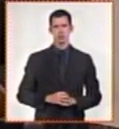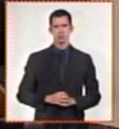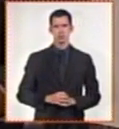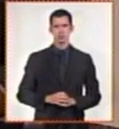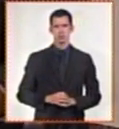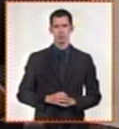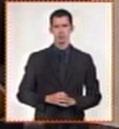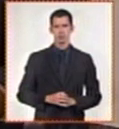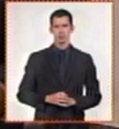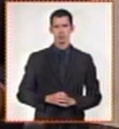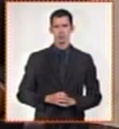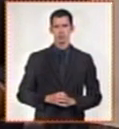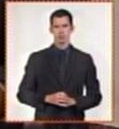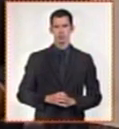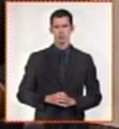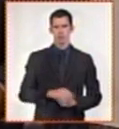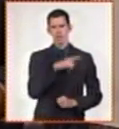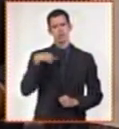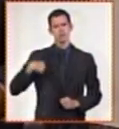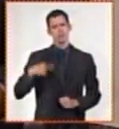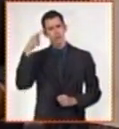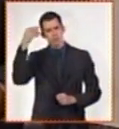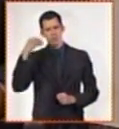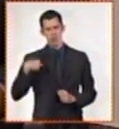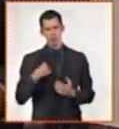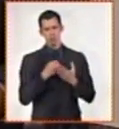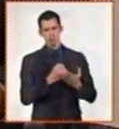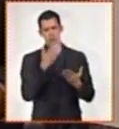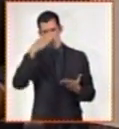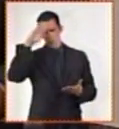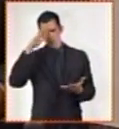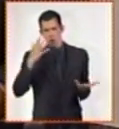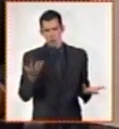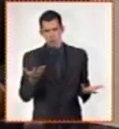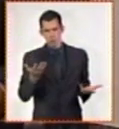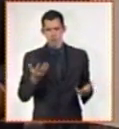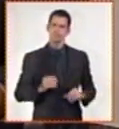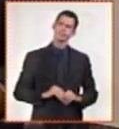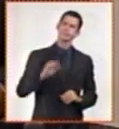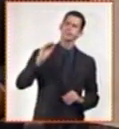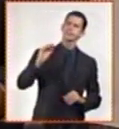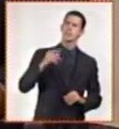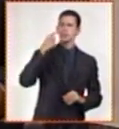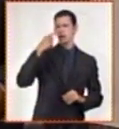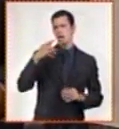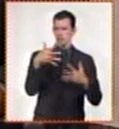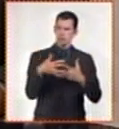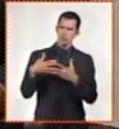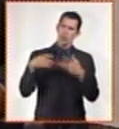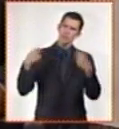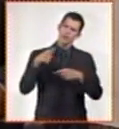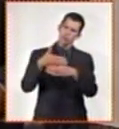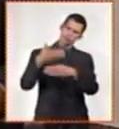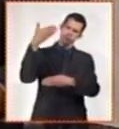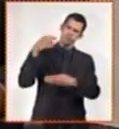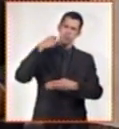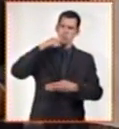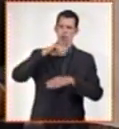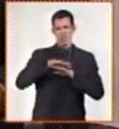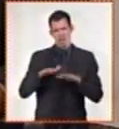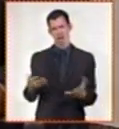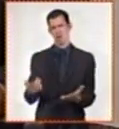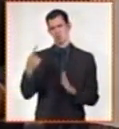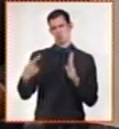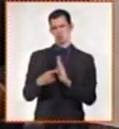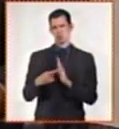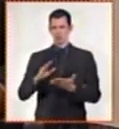Estados Unidos debe levantar de manera inmediata y completa el bloqueo a la isla caribeña. Ambos países